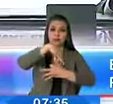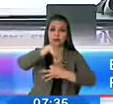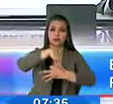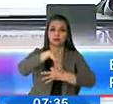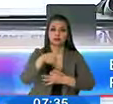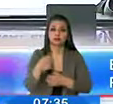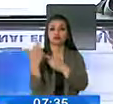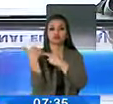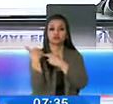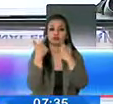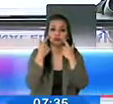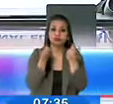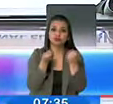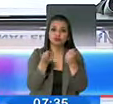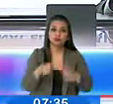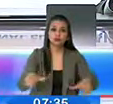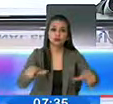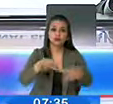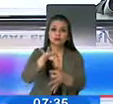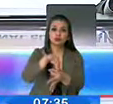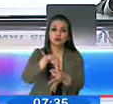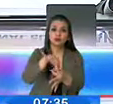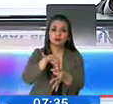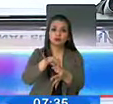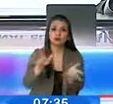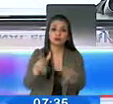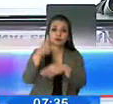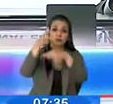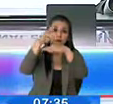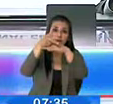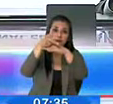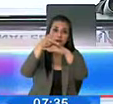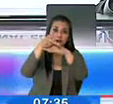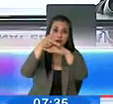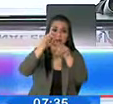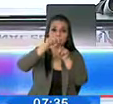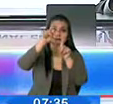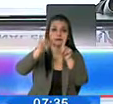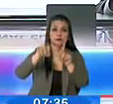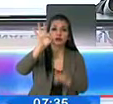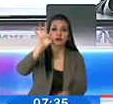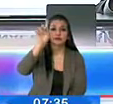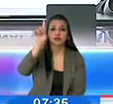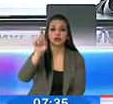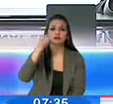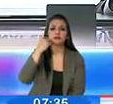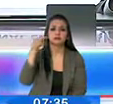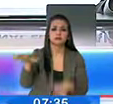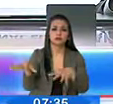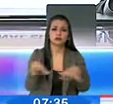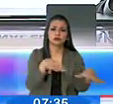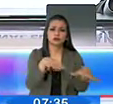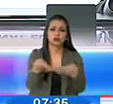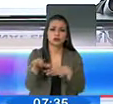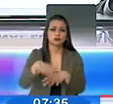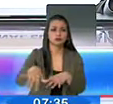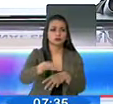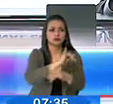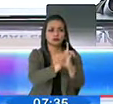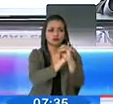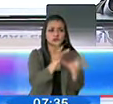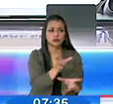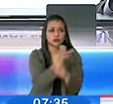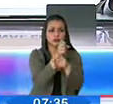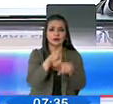monitoreo permanente de los recintos electorales a través de las cámaras del sistema integrado para una coordinación oportuna con los organismos correspondientes de acuerdo al